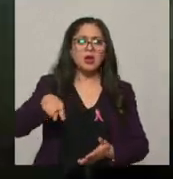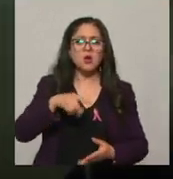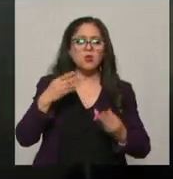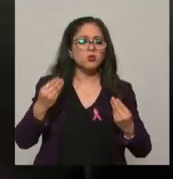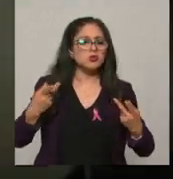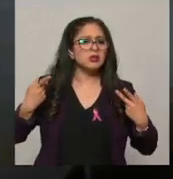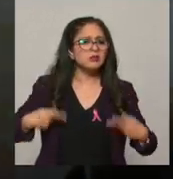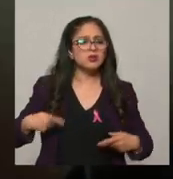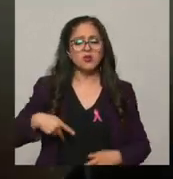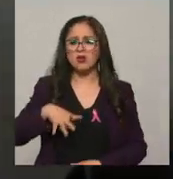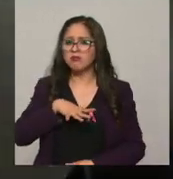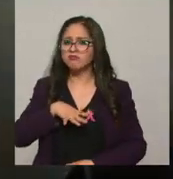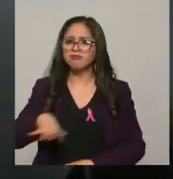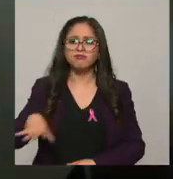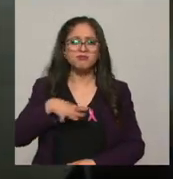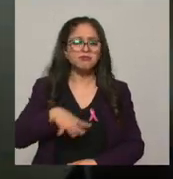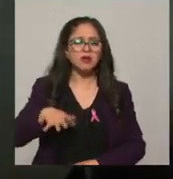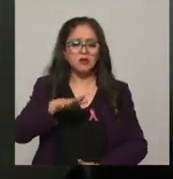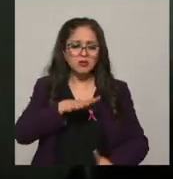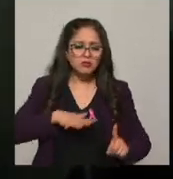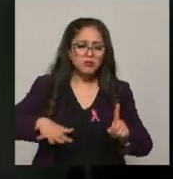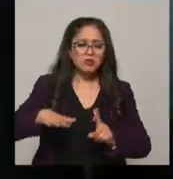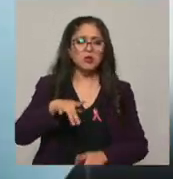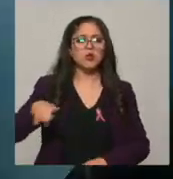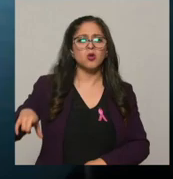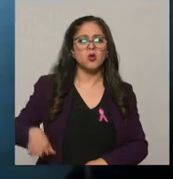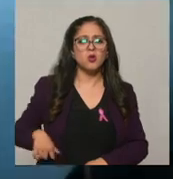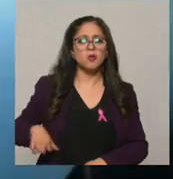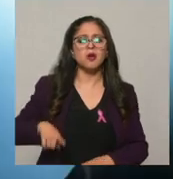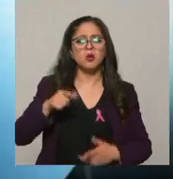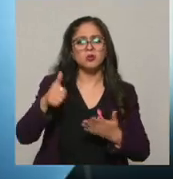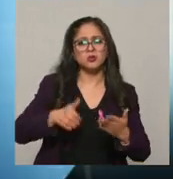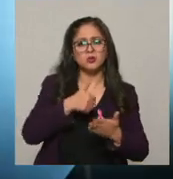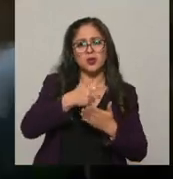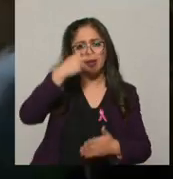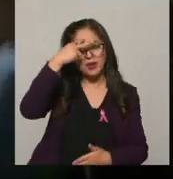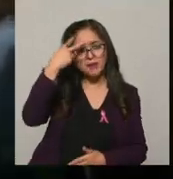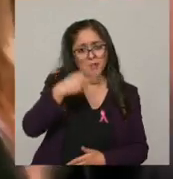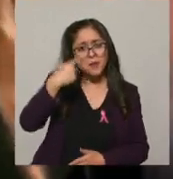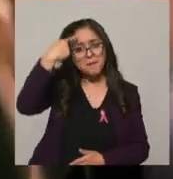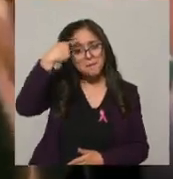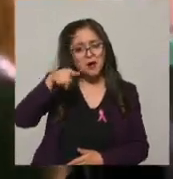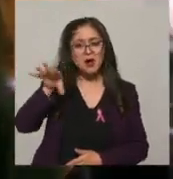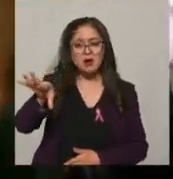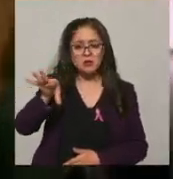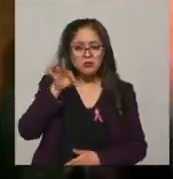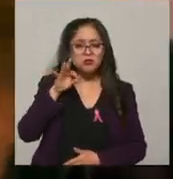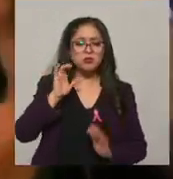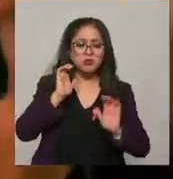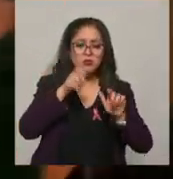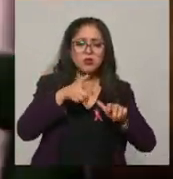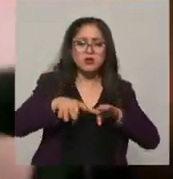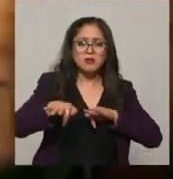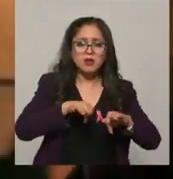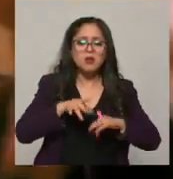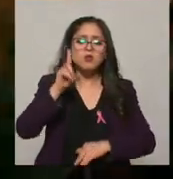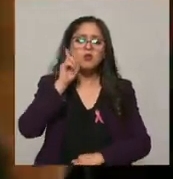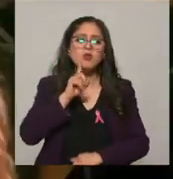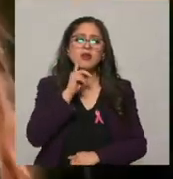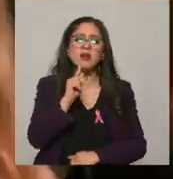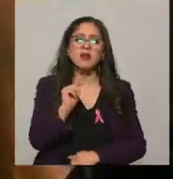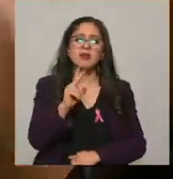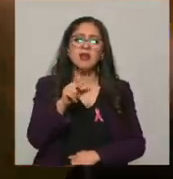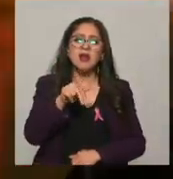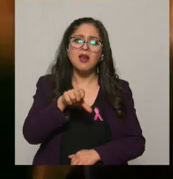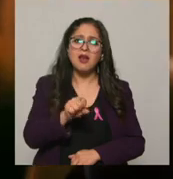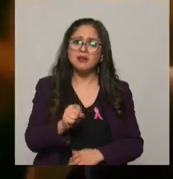por parte de algunas áreas del gobierno de la Ciudad de México para contratar mujeres trans. Vemos que todavía nos quieren